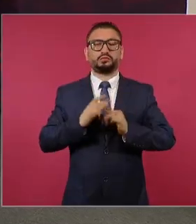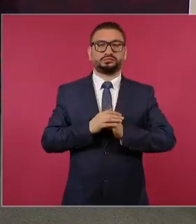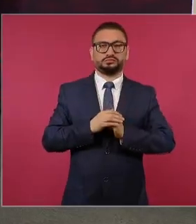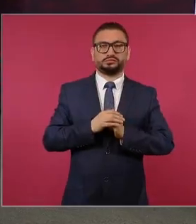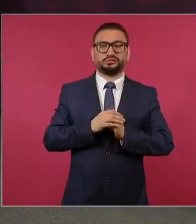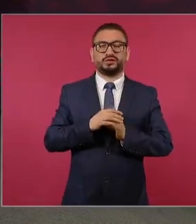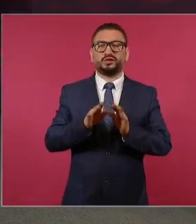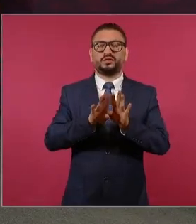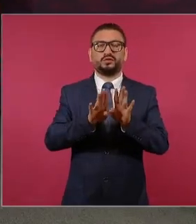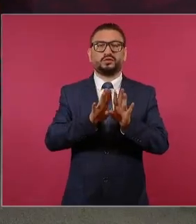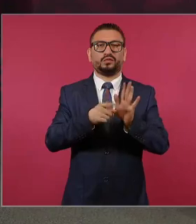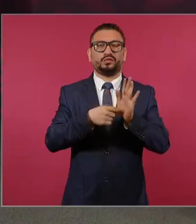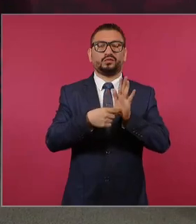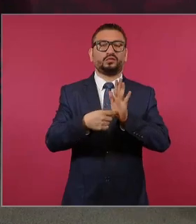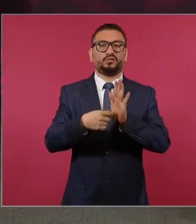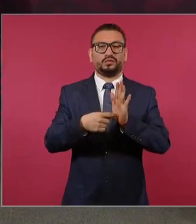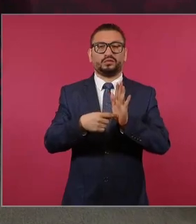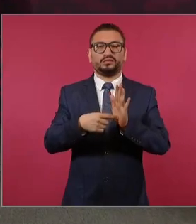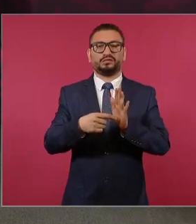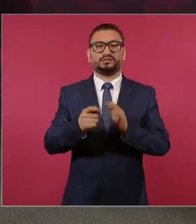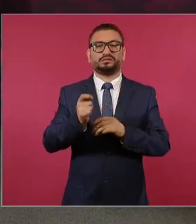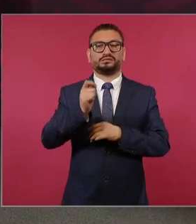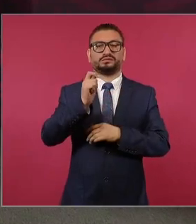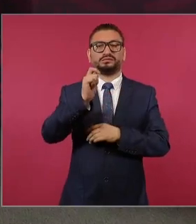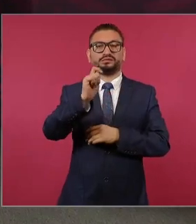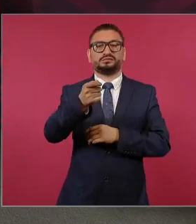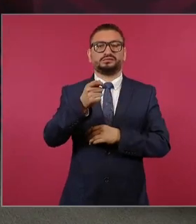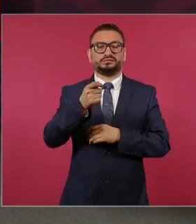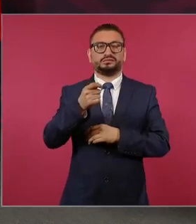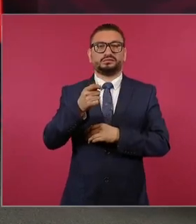eran como del jet set,